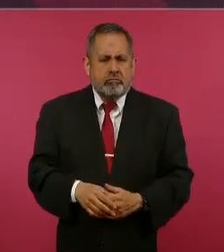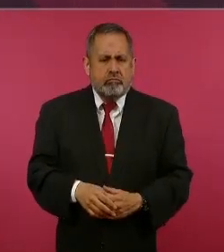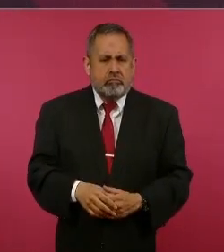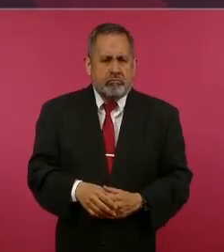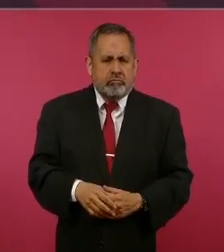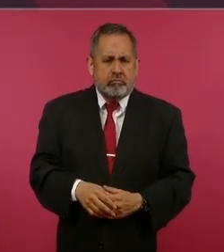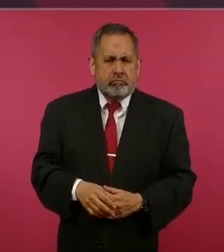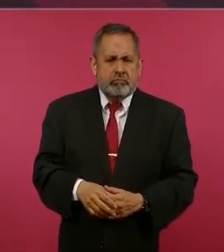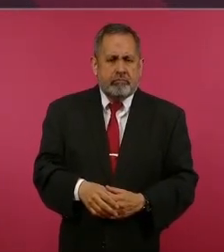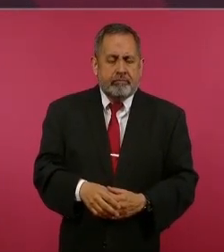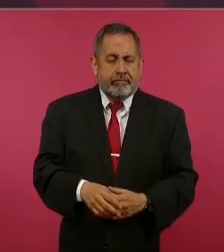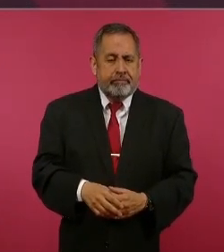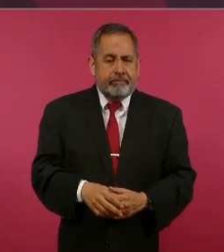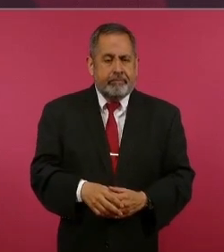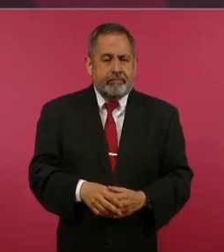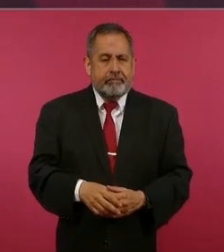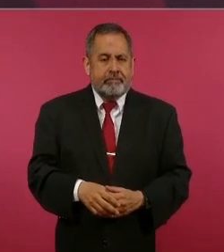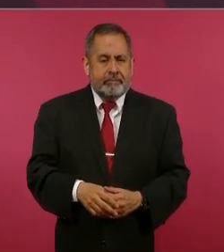ve